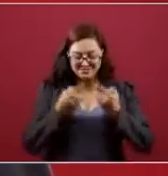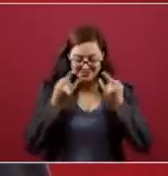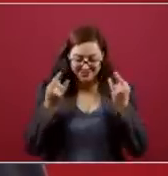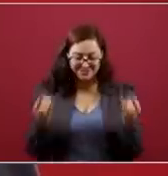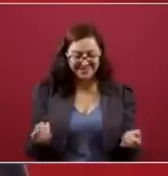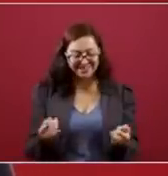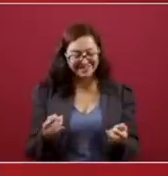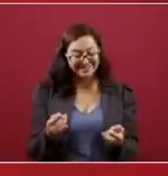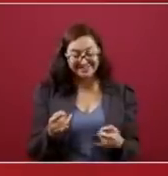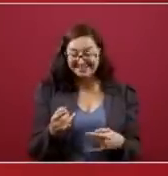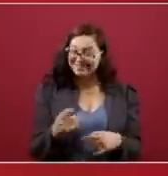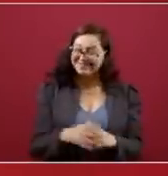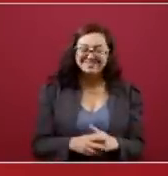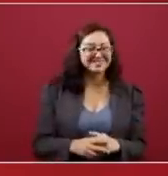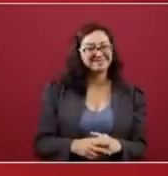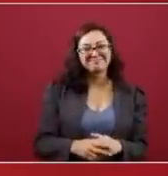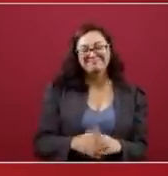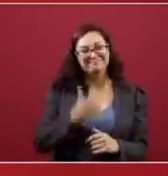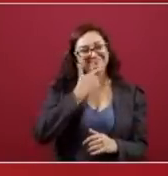surrealista,